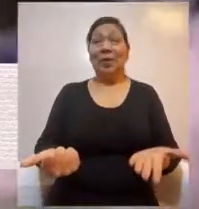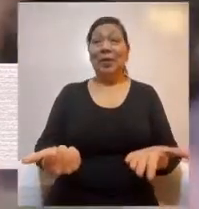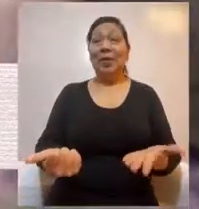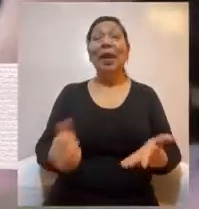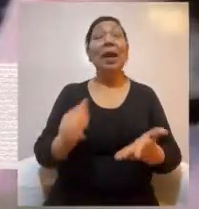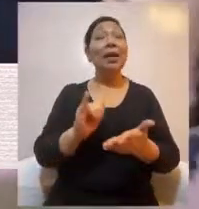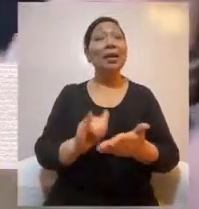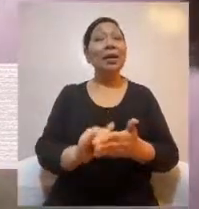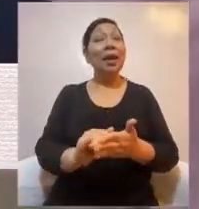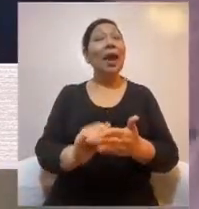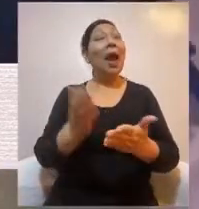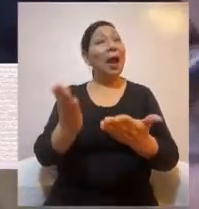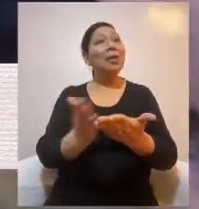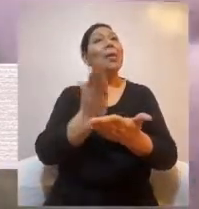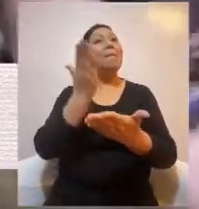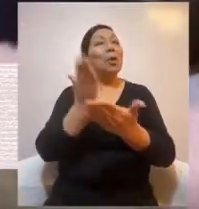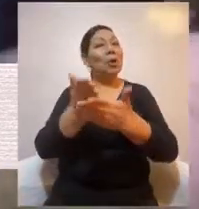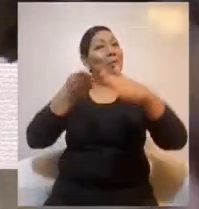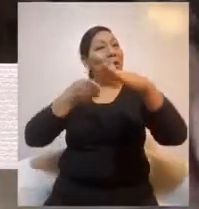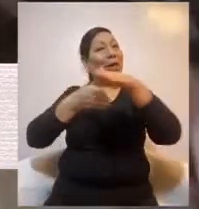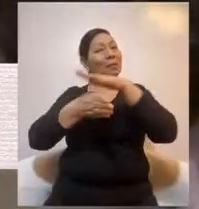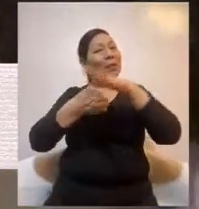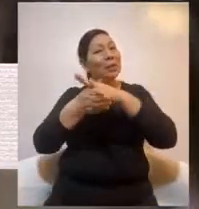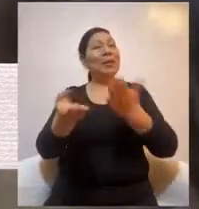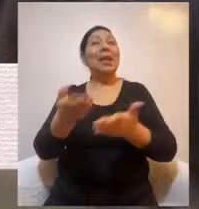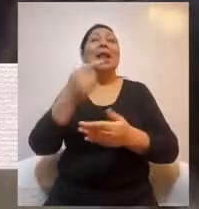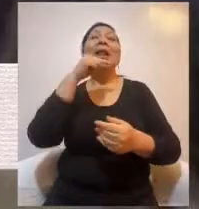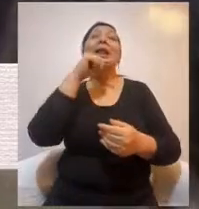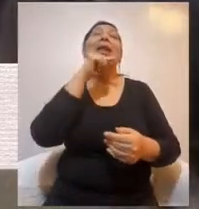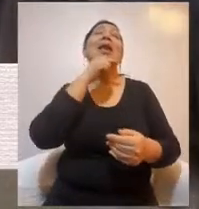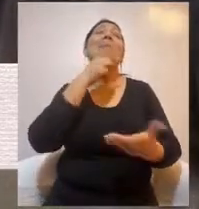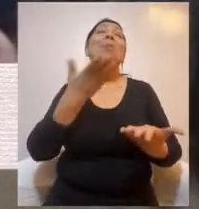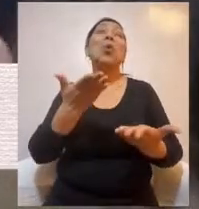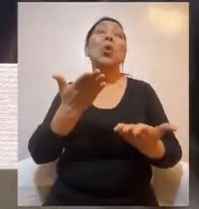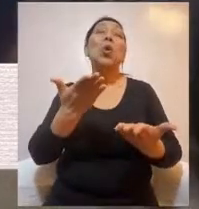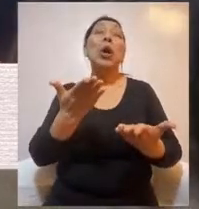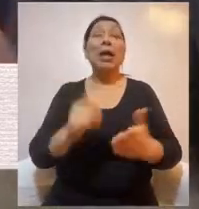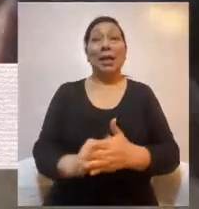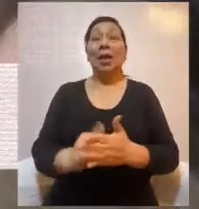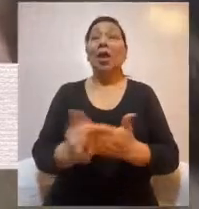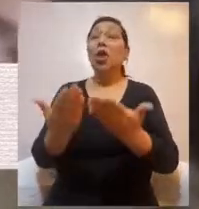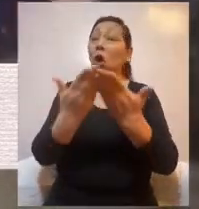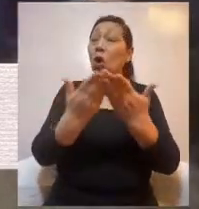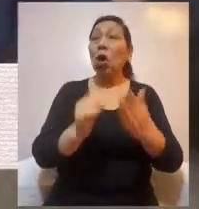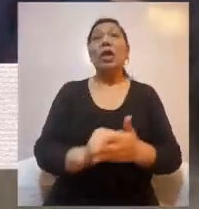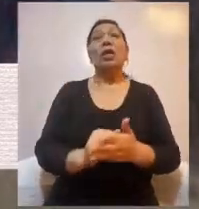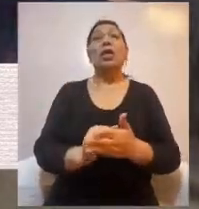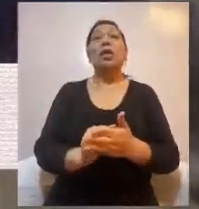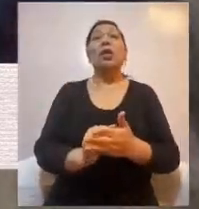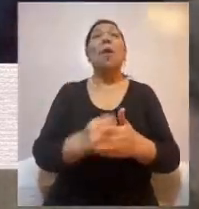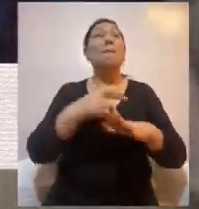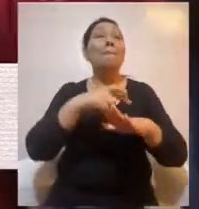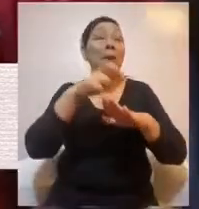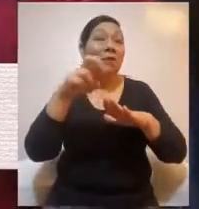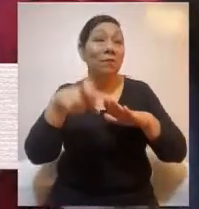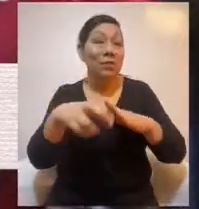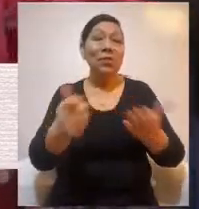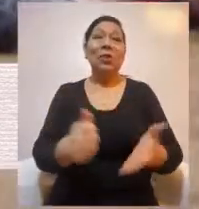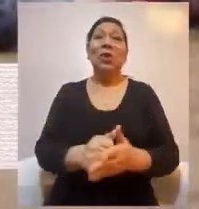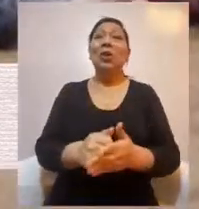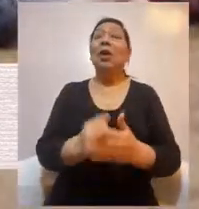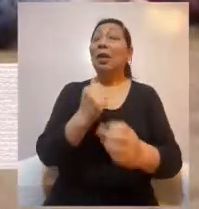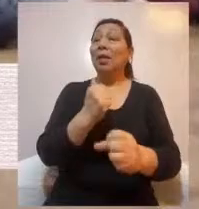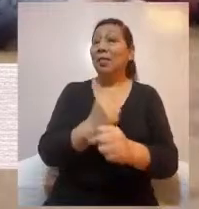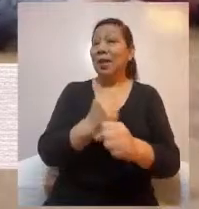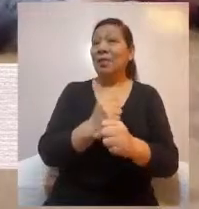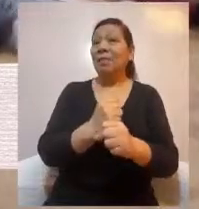biológica hace que se dificulte el acceso y la permanencia de la mujer en el ámbito educativo, en el ámbito profesional